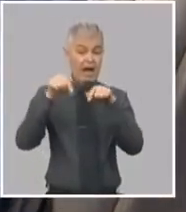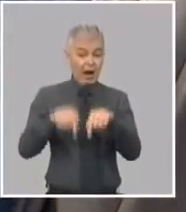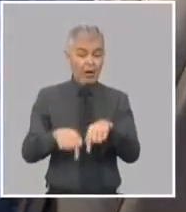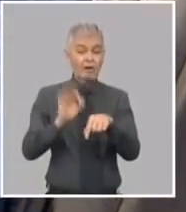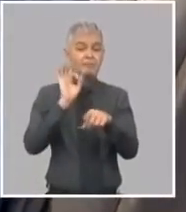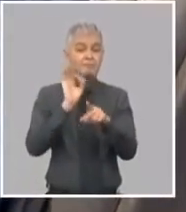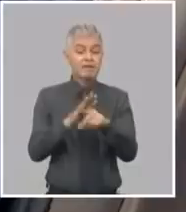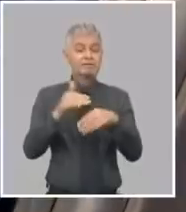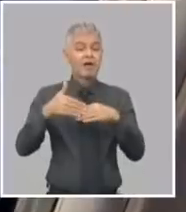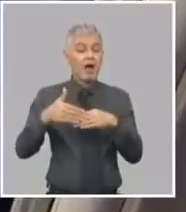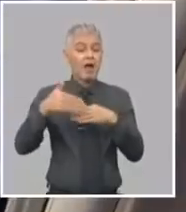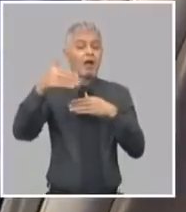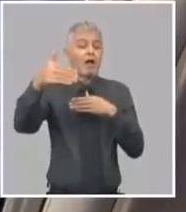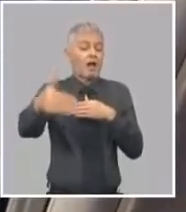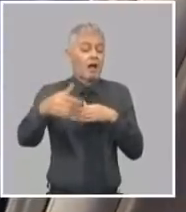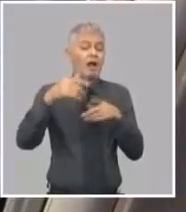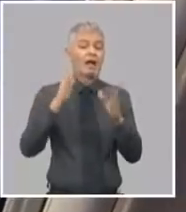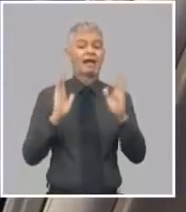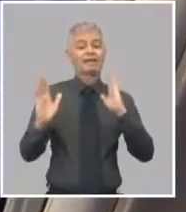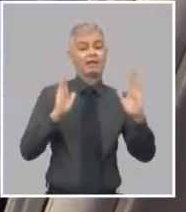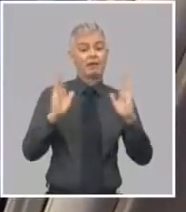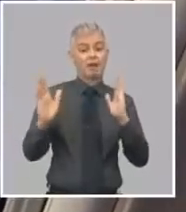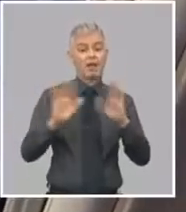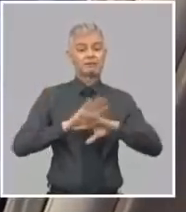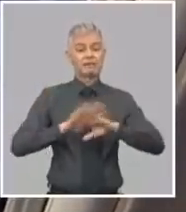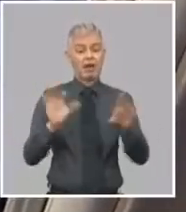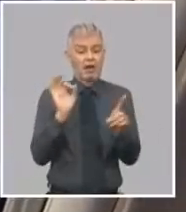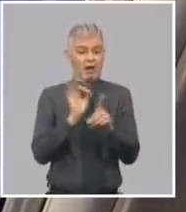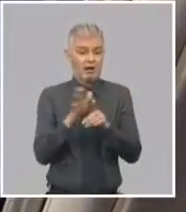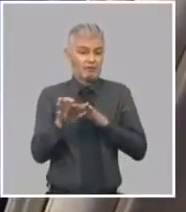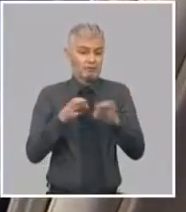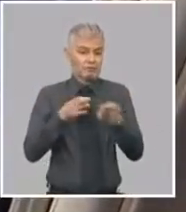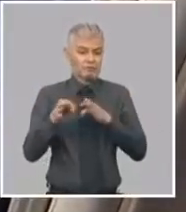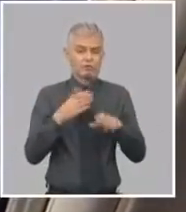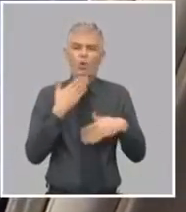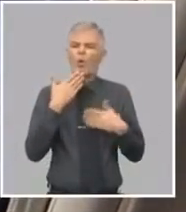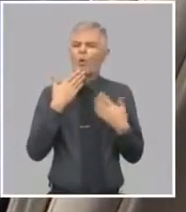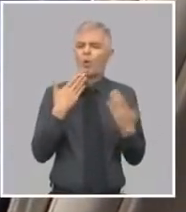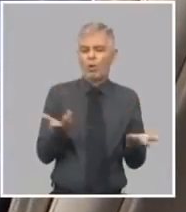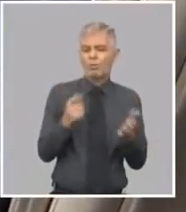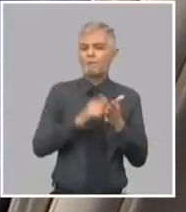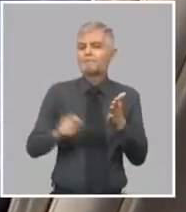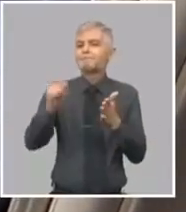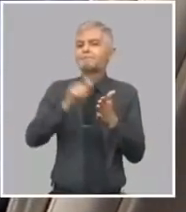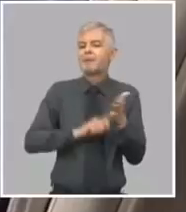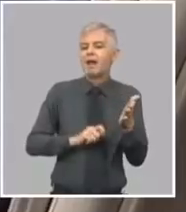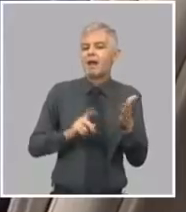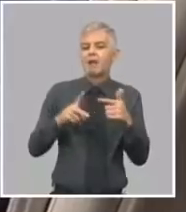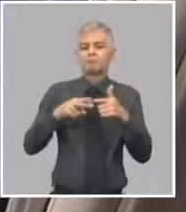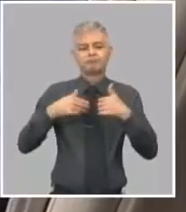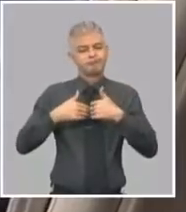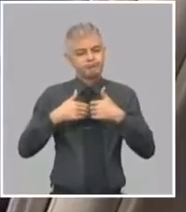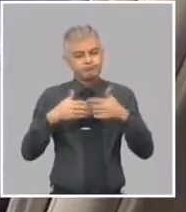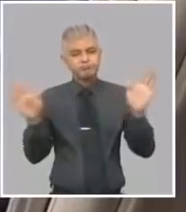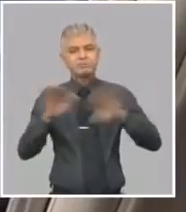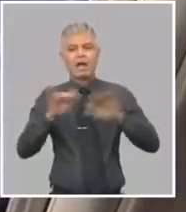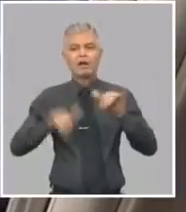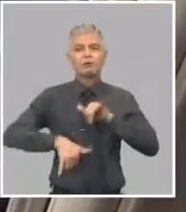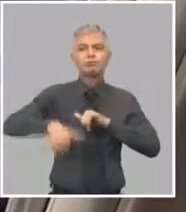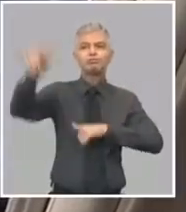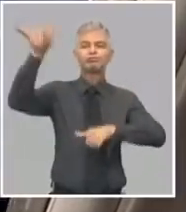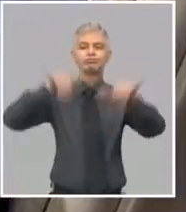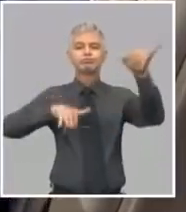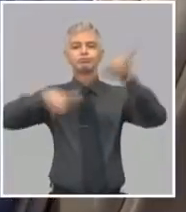en un periodo de recuperación. ¿Cómo se ha concebido la reapertura de la transportación internacional y qué noticias le podemos